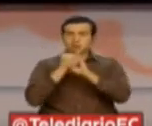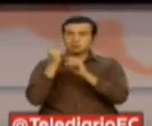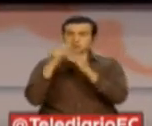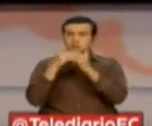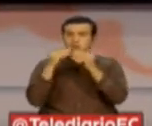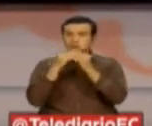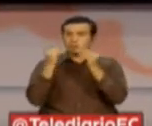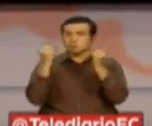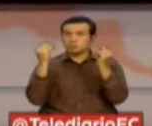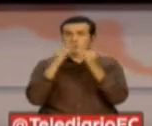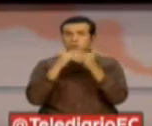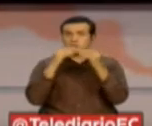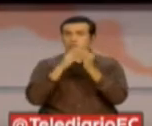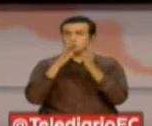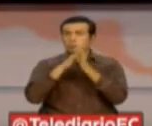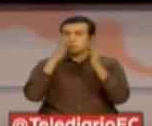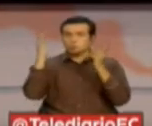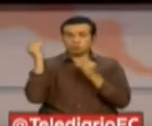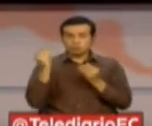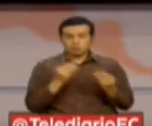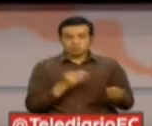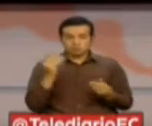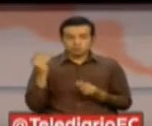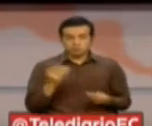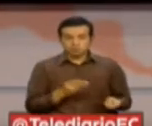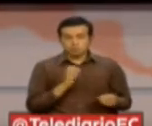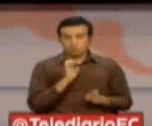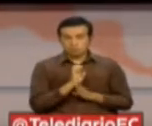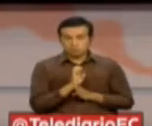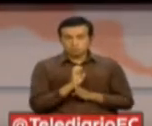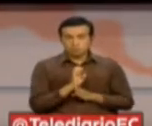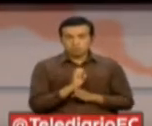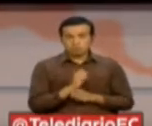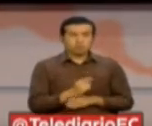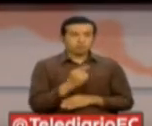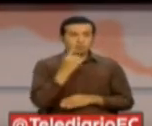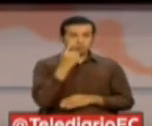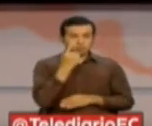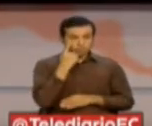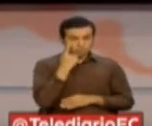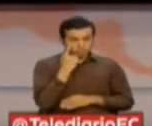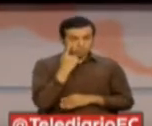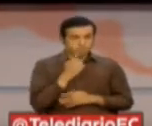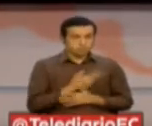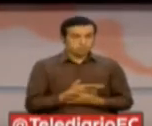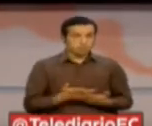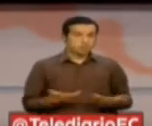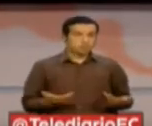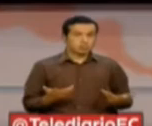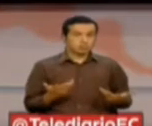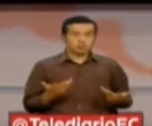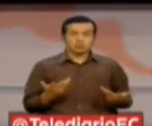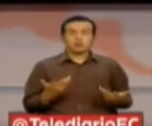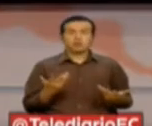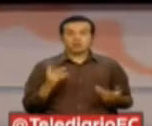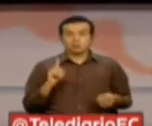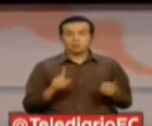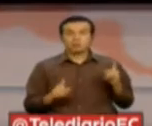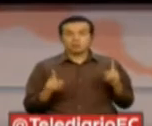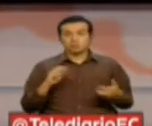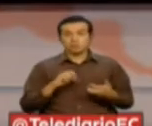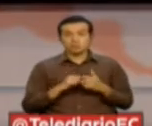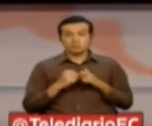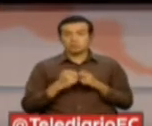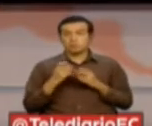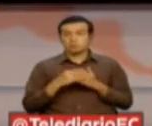su gran mayoría al menos trae estos dineros porque por uno la situación no es boyante hay dificultades